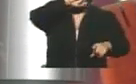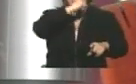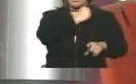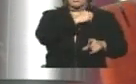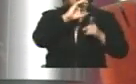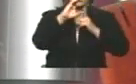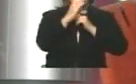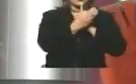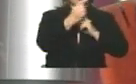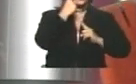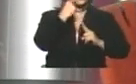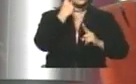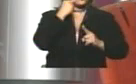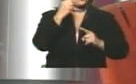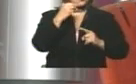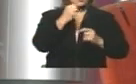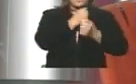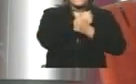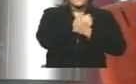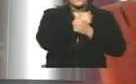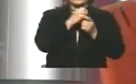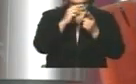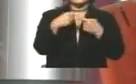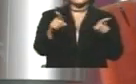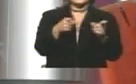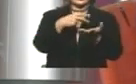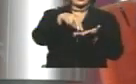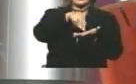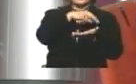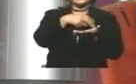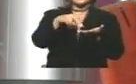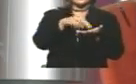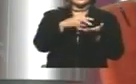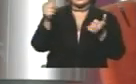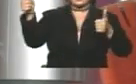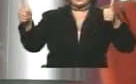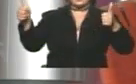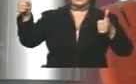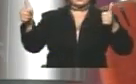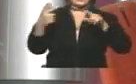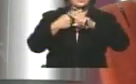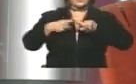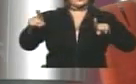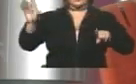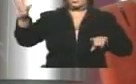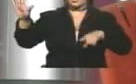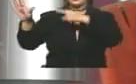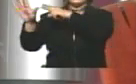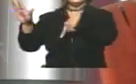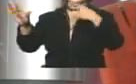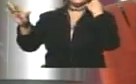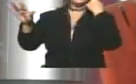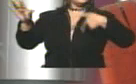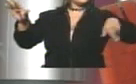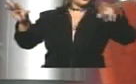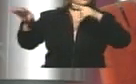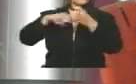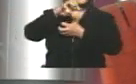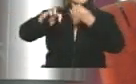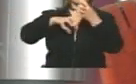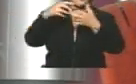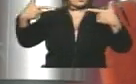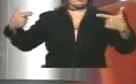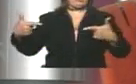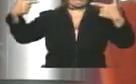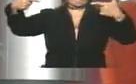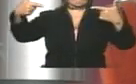una ejecución, y hasta te determinan o te hacen creer que esa es la única manera que existe. Hay un problema bastante,